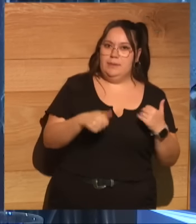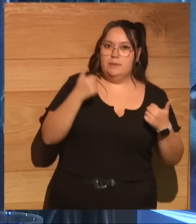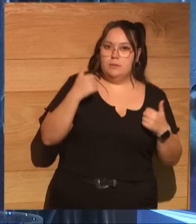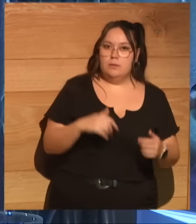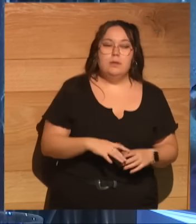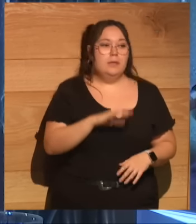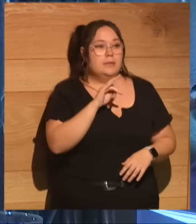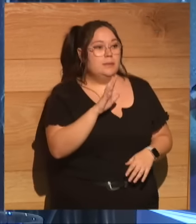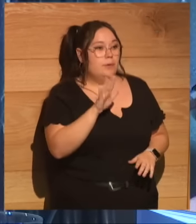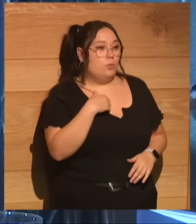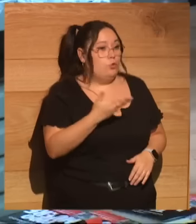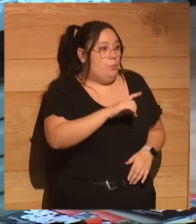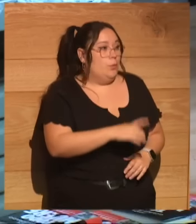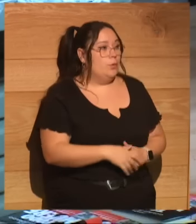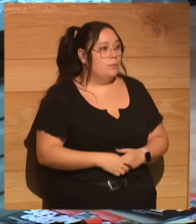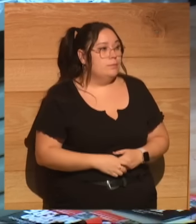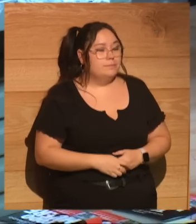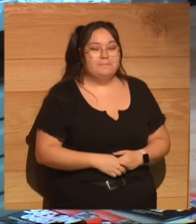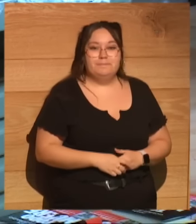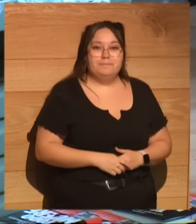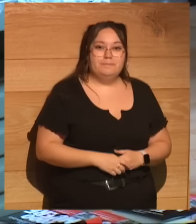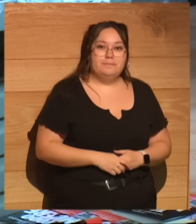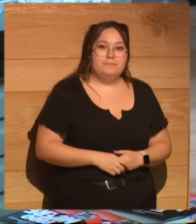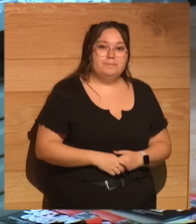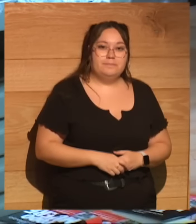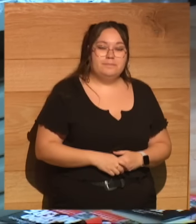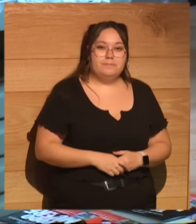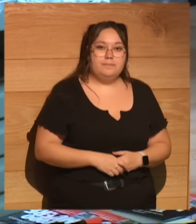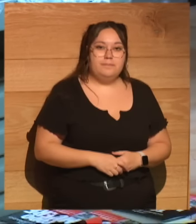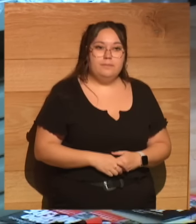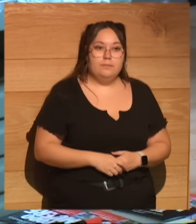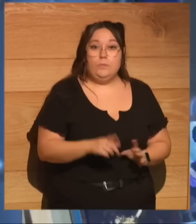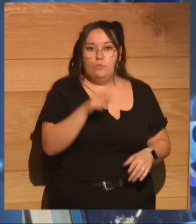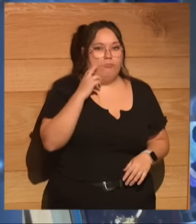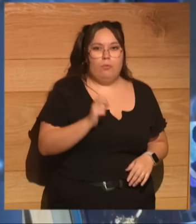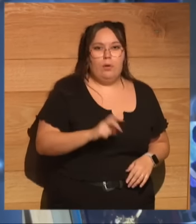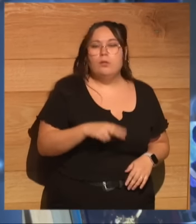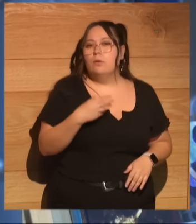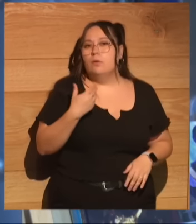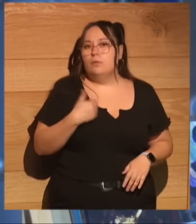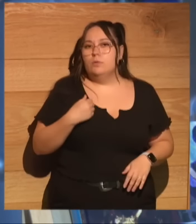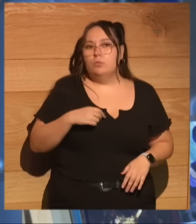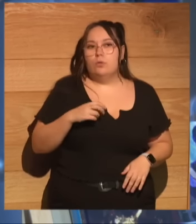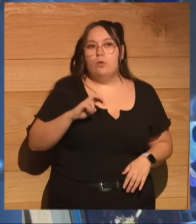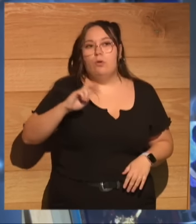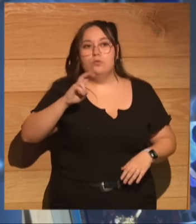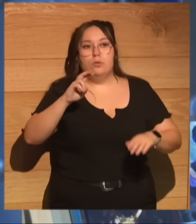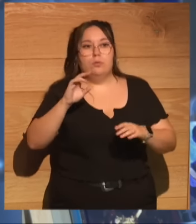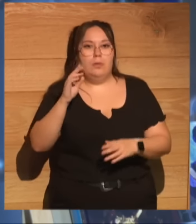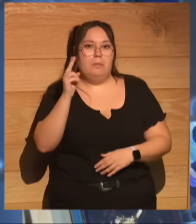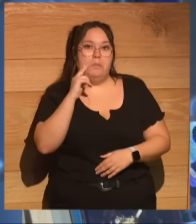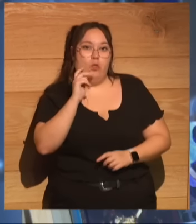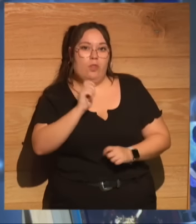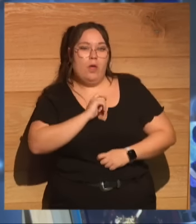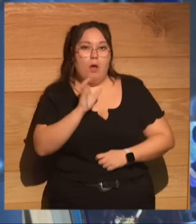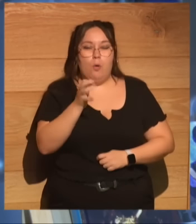Sí, pero bueno, yo como no voy a morir. Pero lo que es un hecho, Juan, y tienes toda la razón, es que lo mismo que a otro le aterra o le